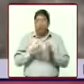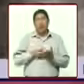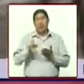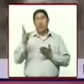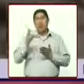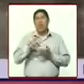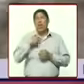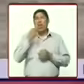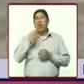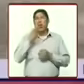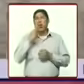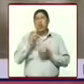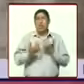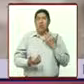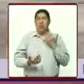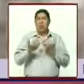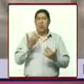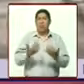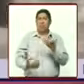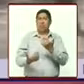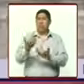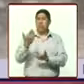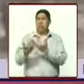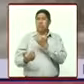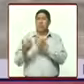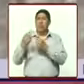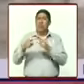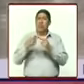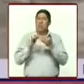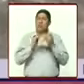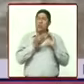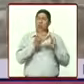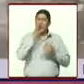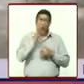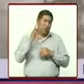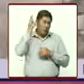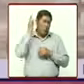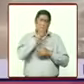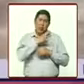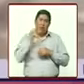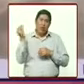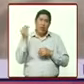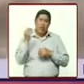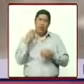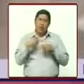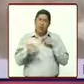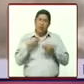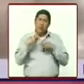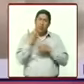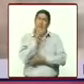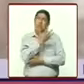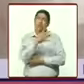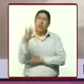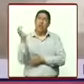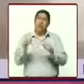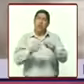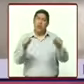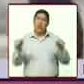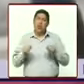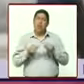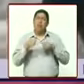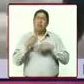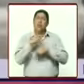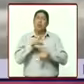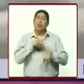es que se dice que el fuego habría ingresado a varias comunidades indígenas y que estaba amenazando al Parque Departamental y el Área Natural de